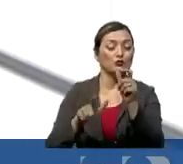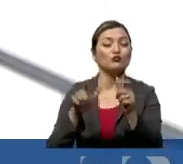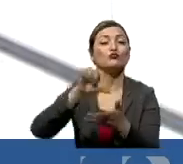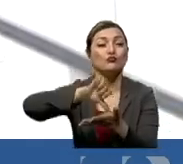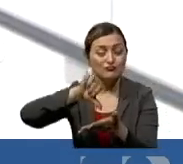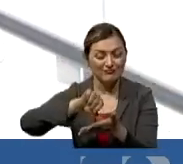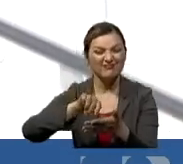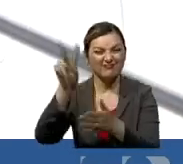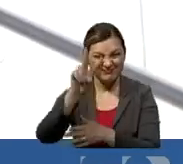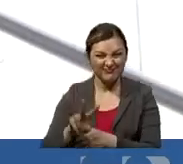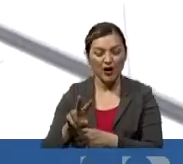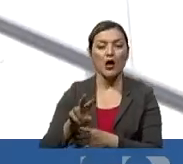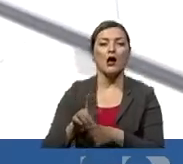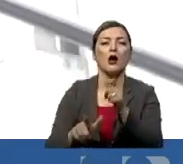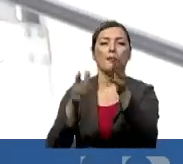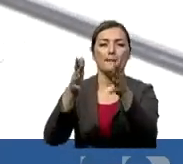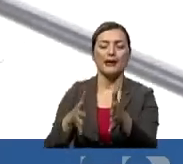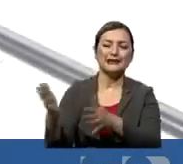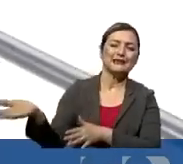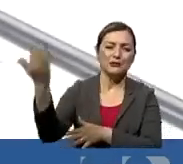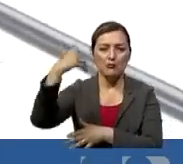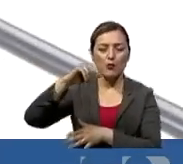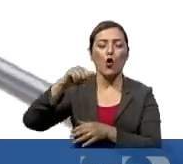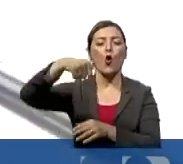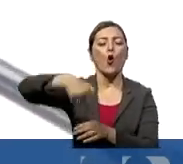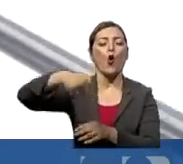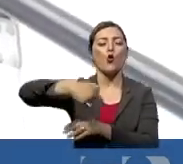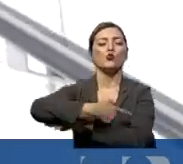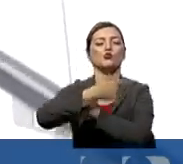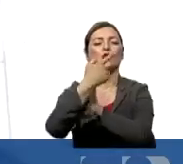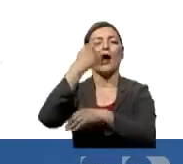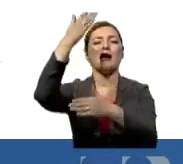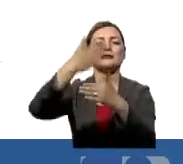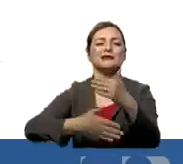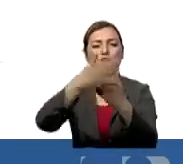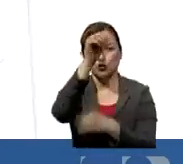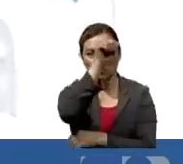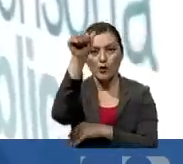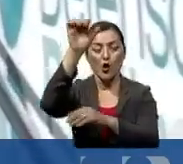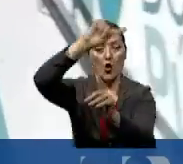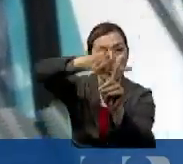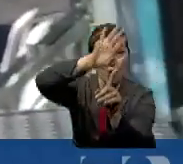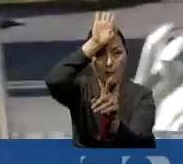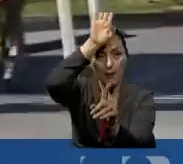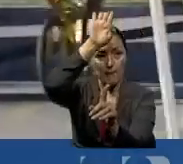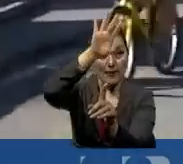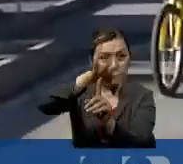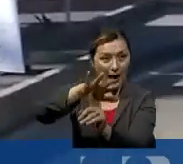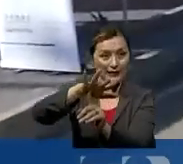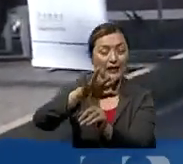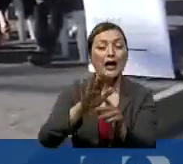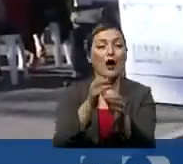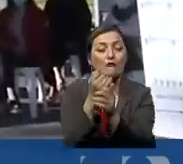que acudan a nuestras unidades móviles. Estaremos a partir del día de hoy hasta el día domingo aquí en la Cruz del Papa, en el Parque La Carolina, atendiendo con defensores